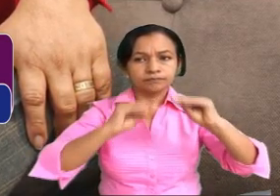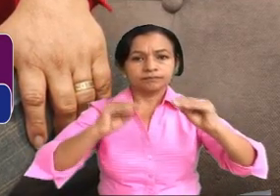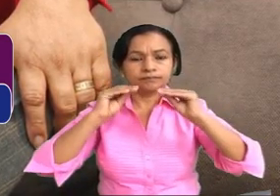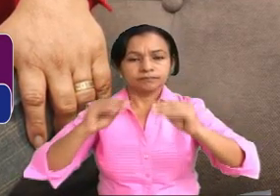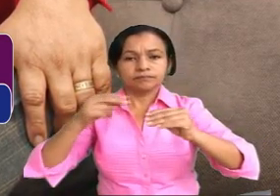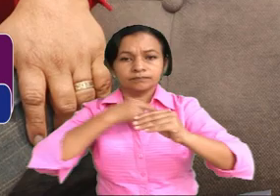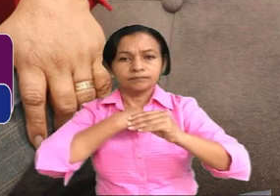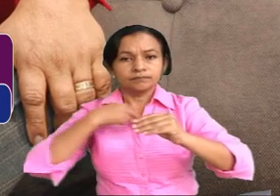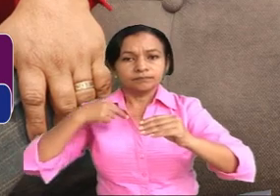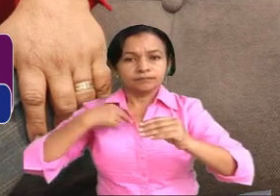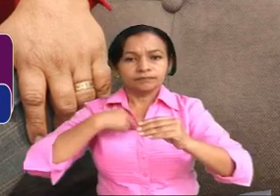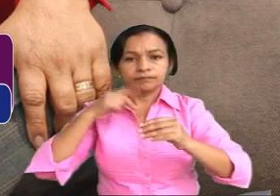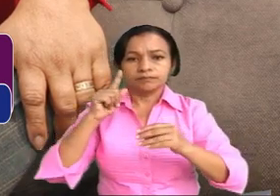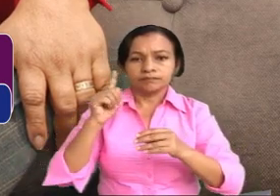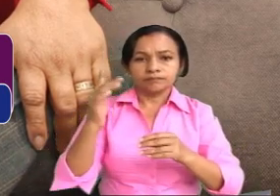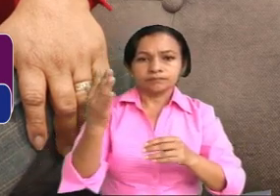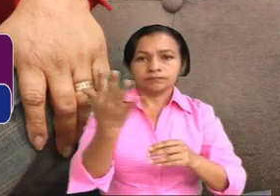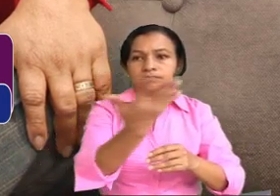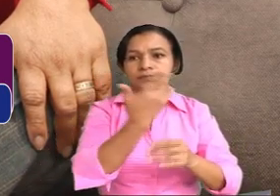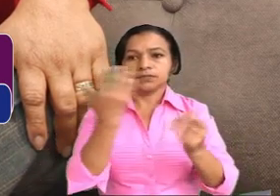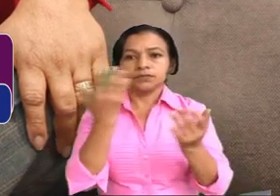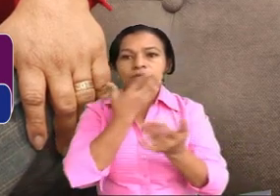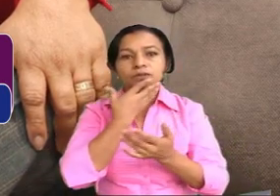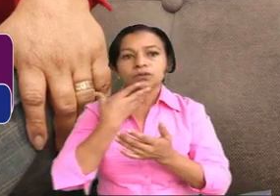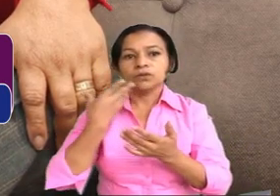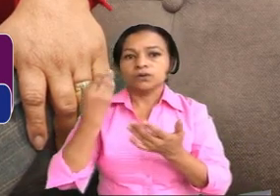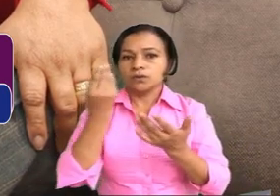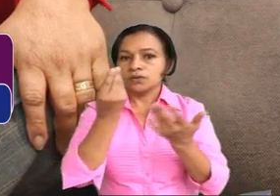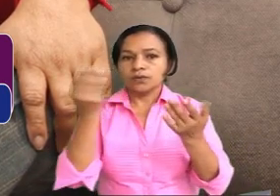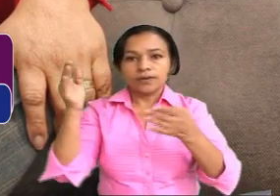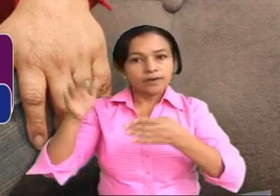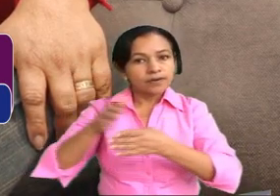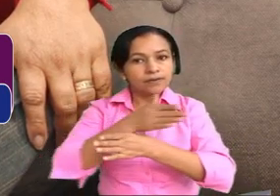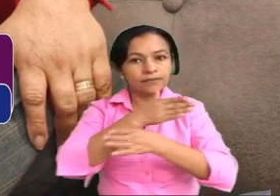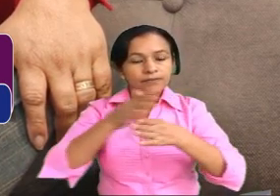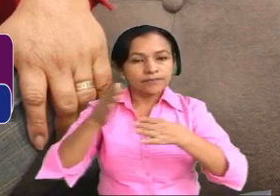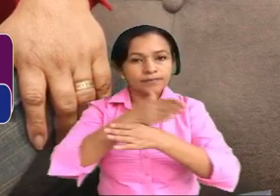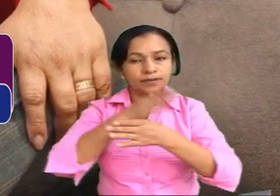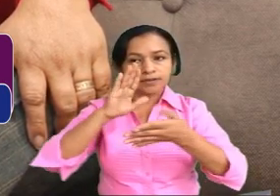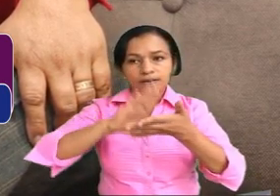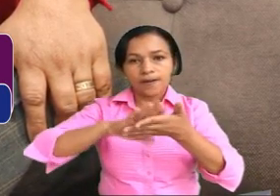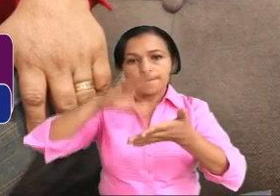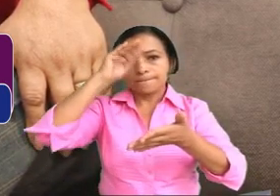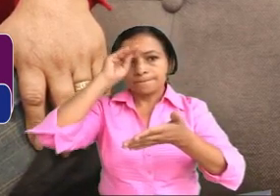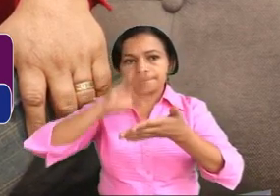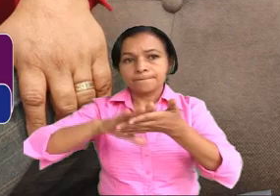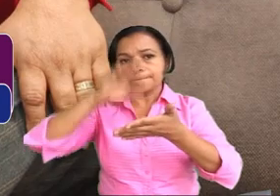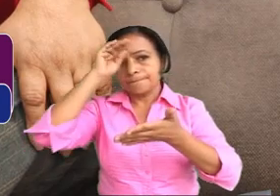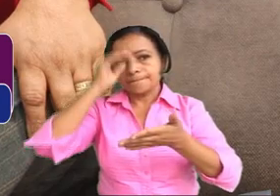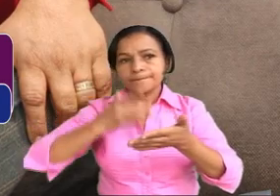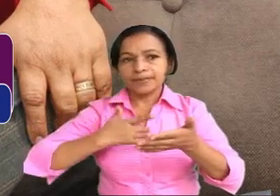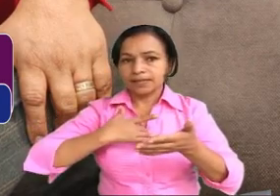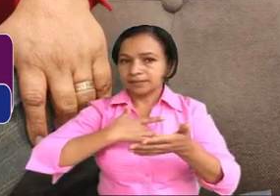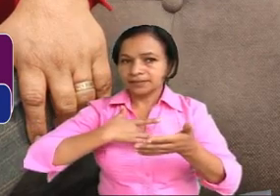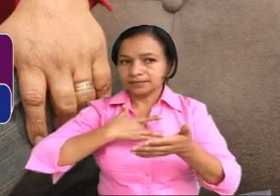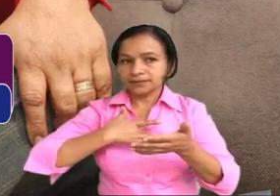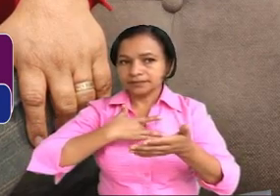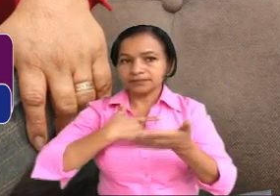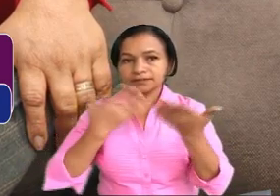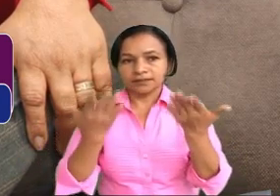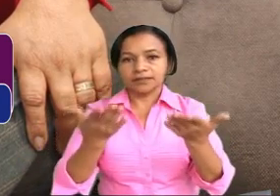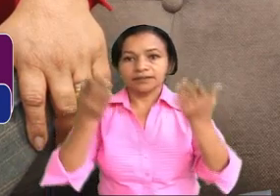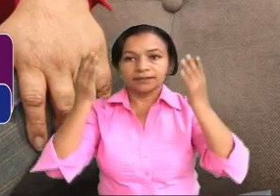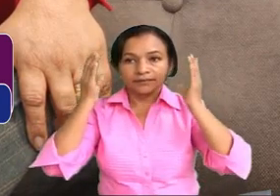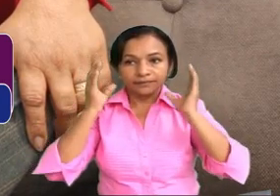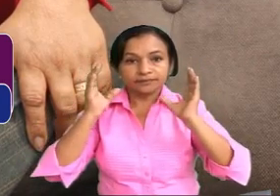profesionalizando a todos los y las jóvenes en las diferentes disciplinas y necesidades según de la región